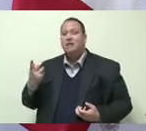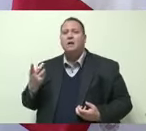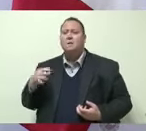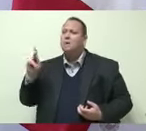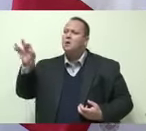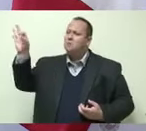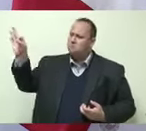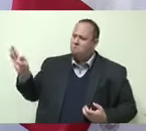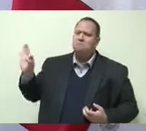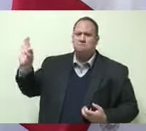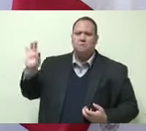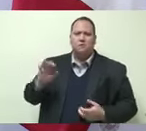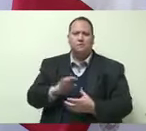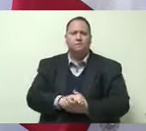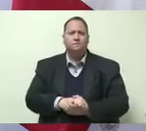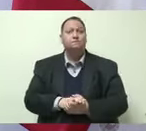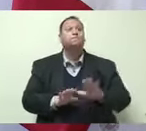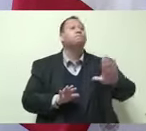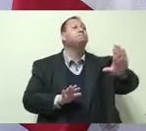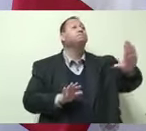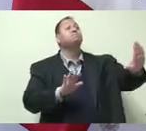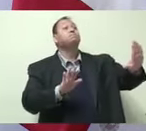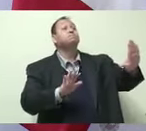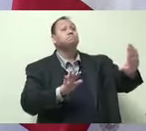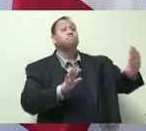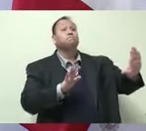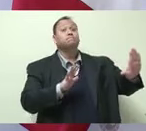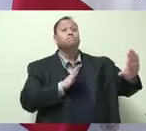bien. Fiscal, si no, perdón, si no, disculpen, hay una.